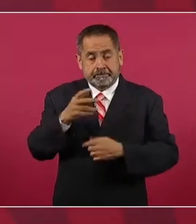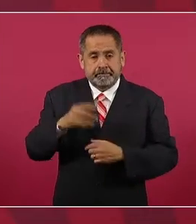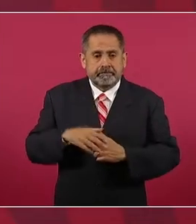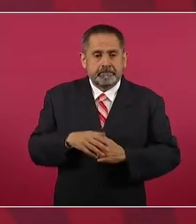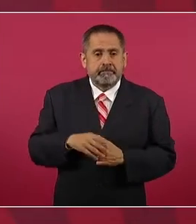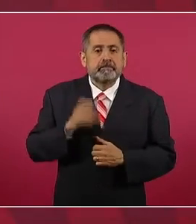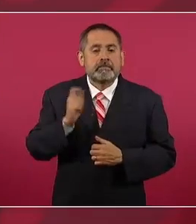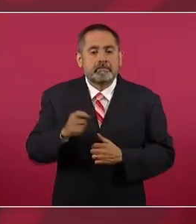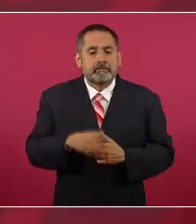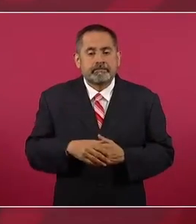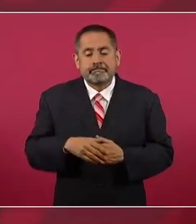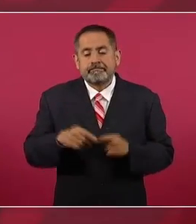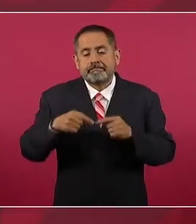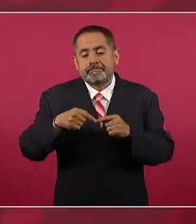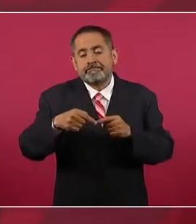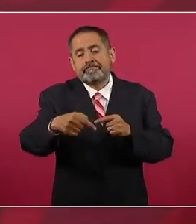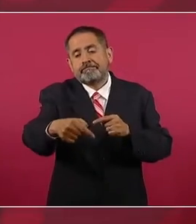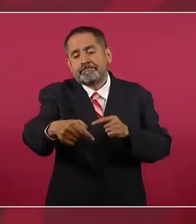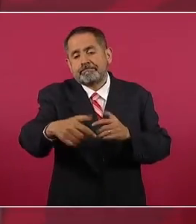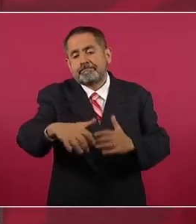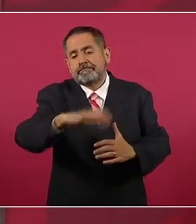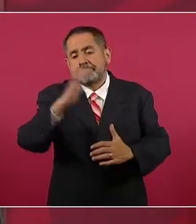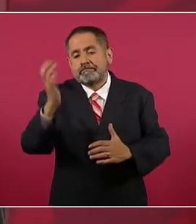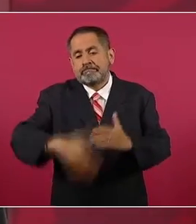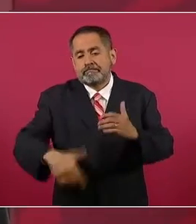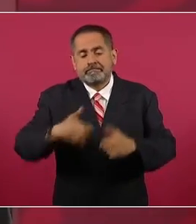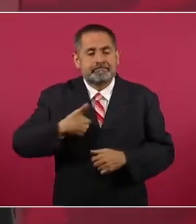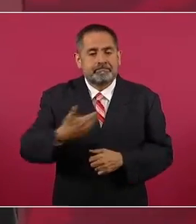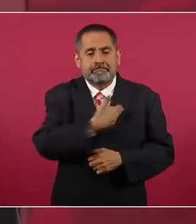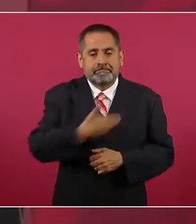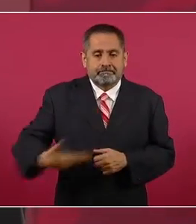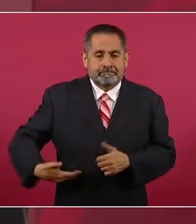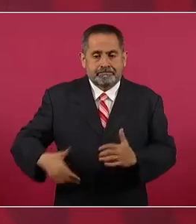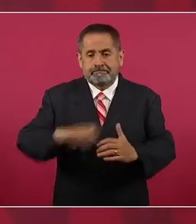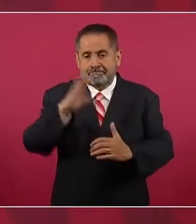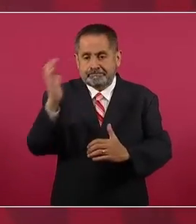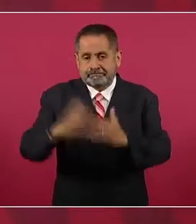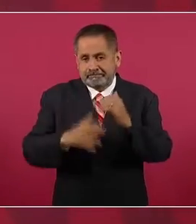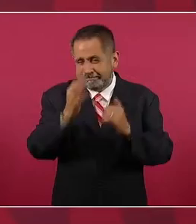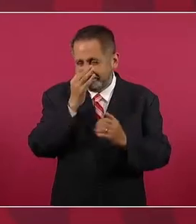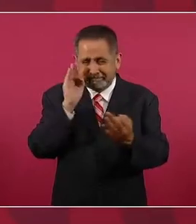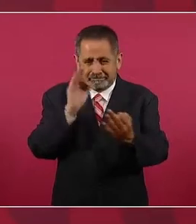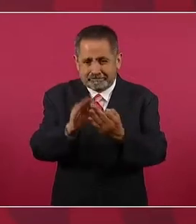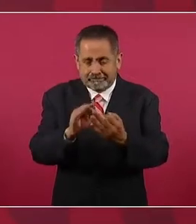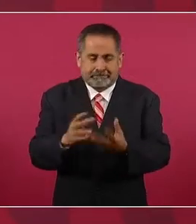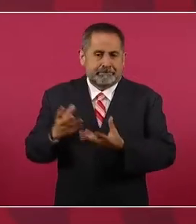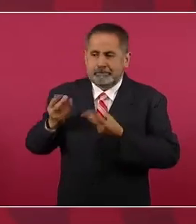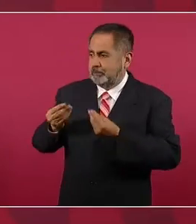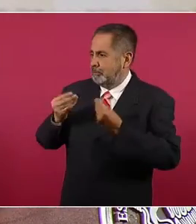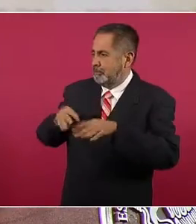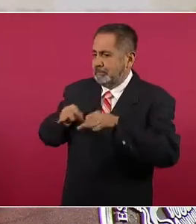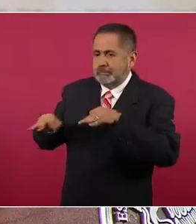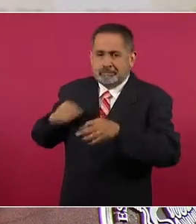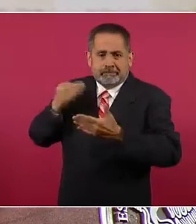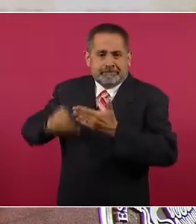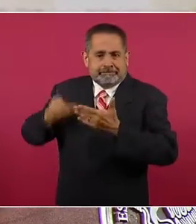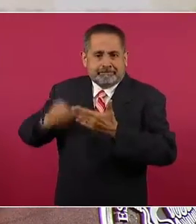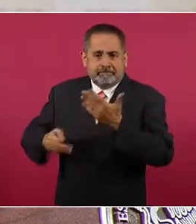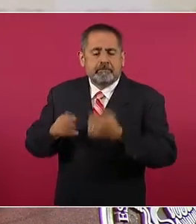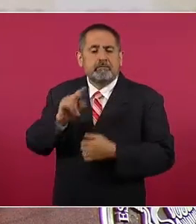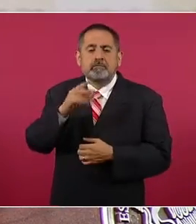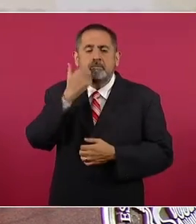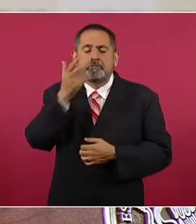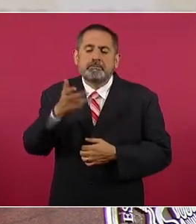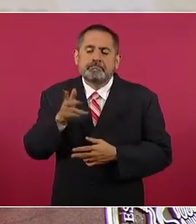es que falta poco tiempo para que yo termine mi mandato. Y tengo muchísimo trabajo y no quiero dejar